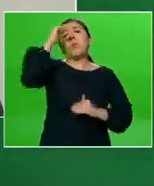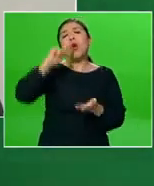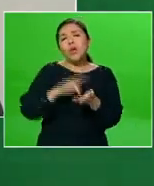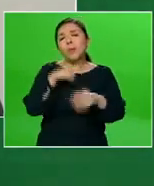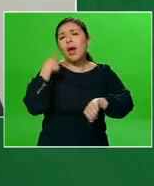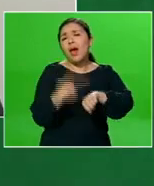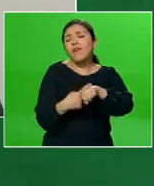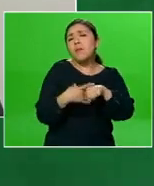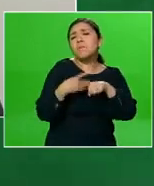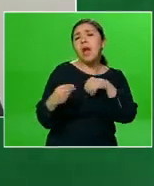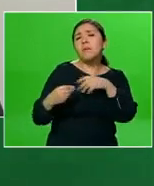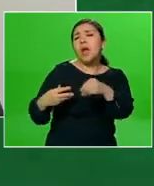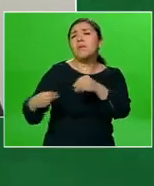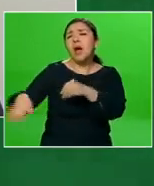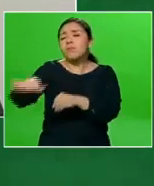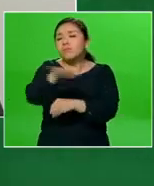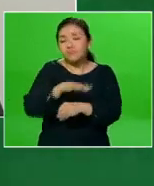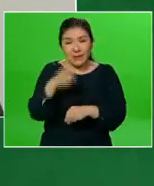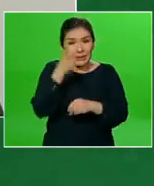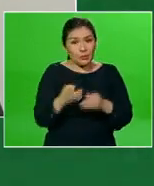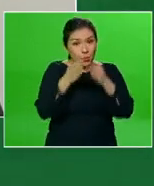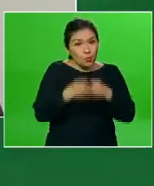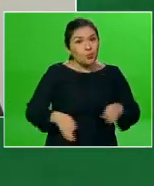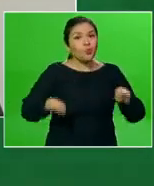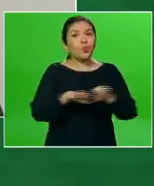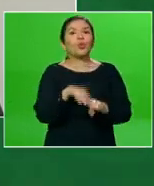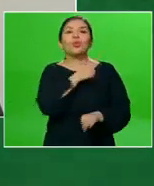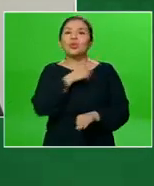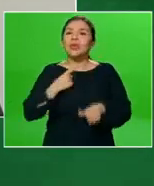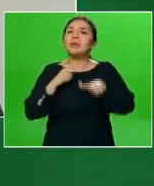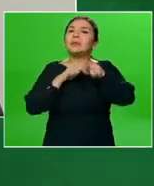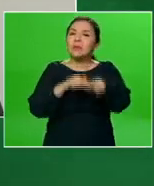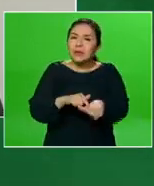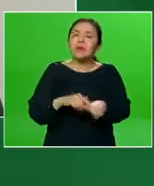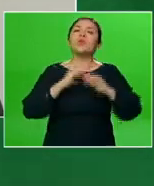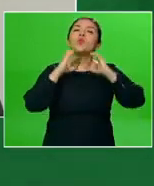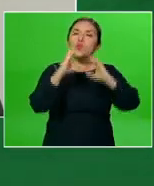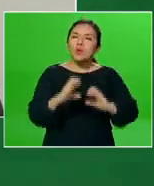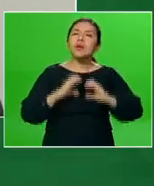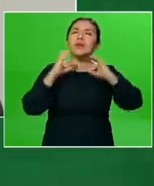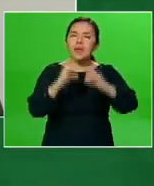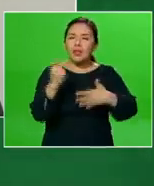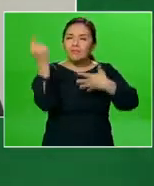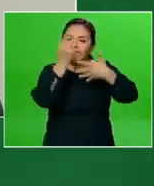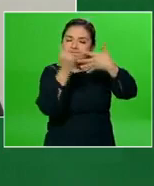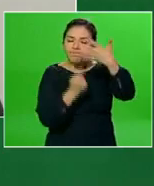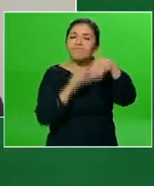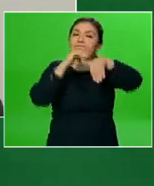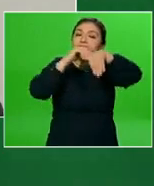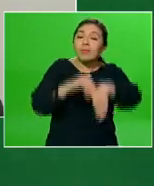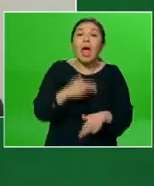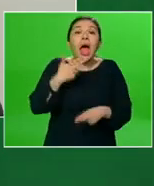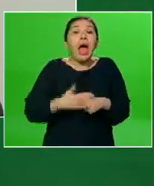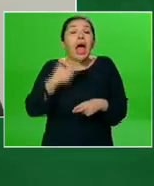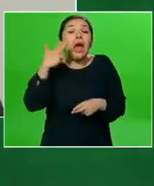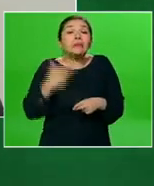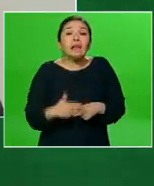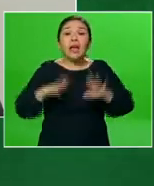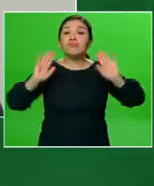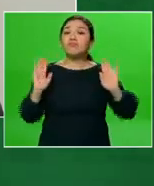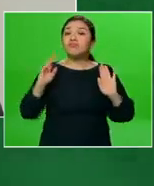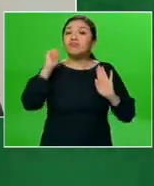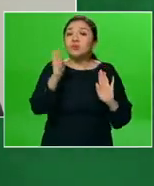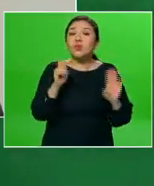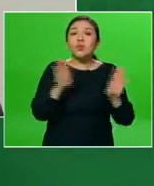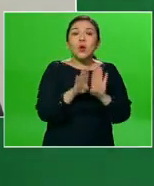entidades entonces es importante obviamente seguir implementando cada una de ellas hasta que una gran